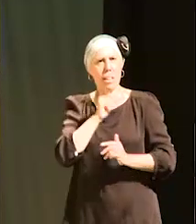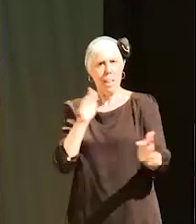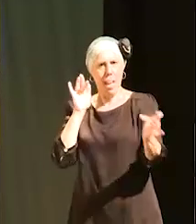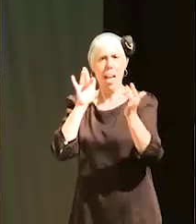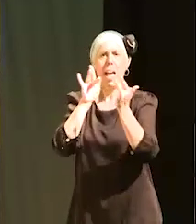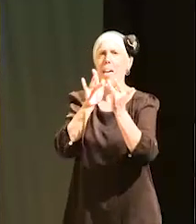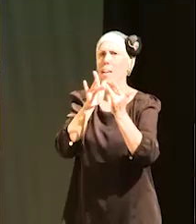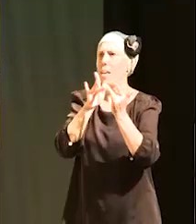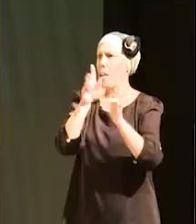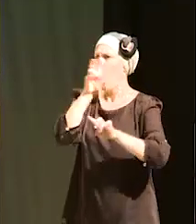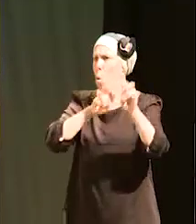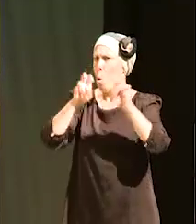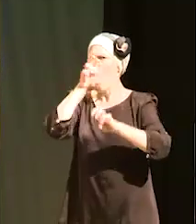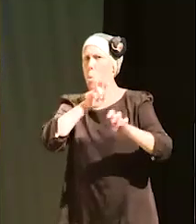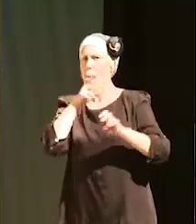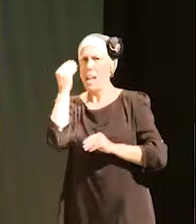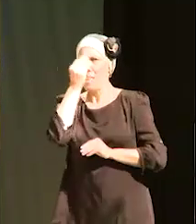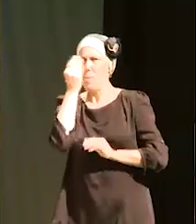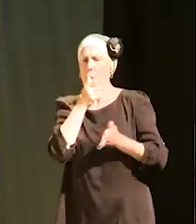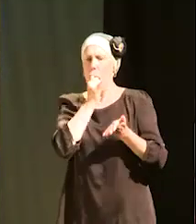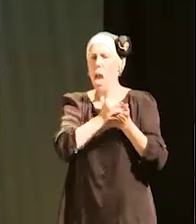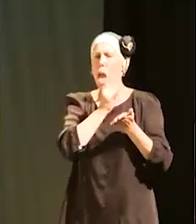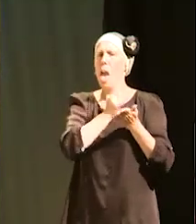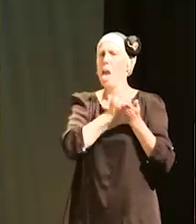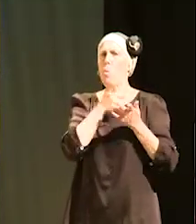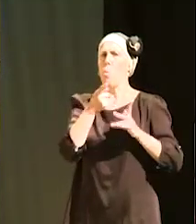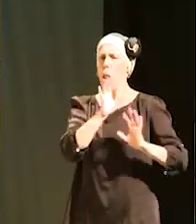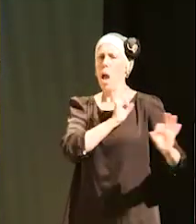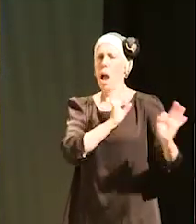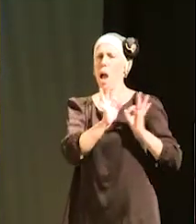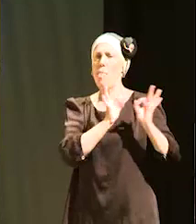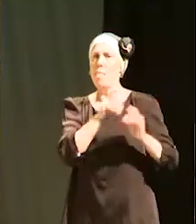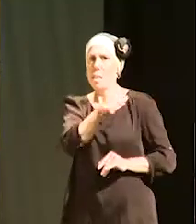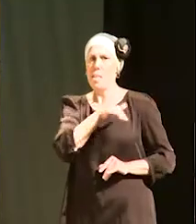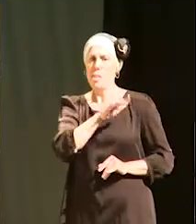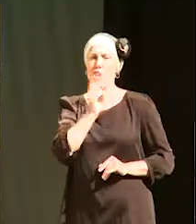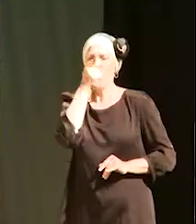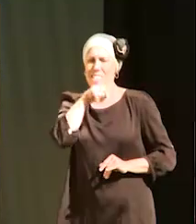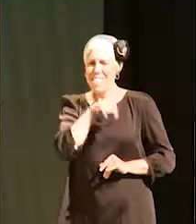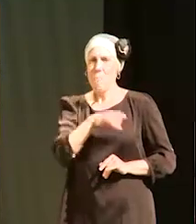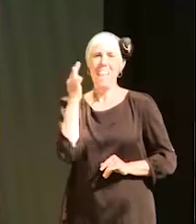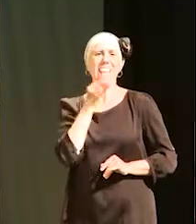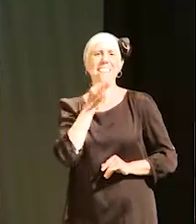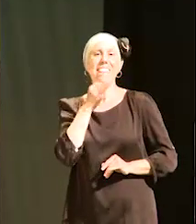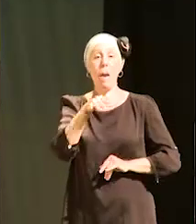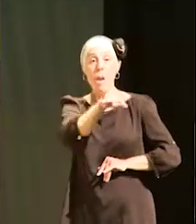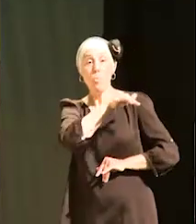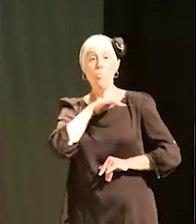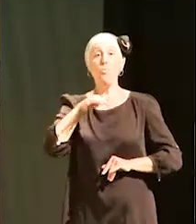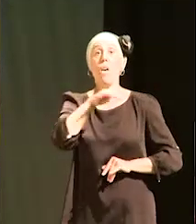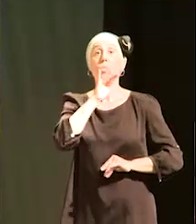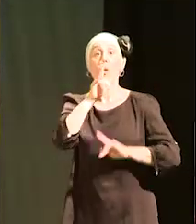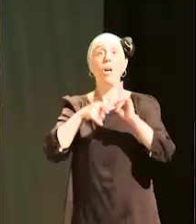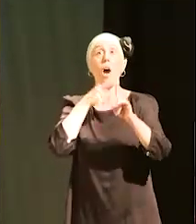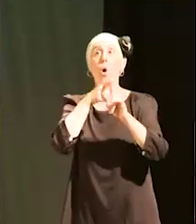creo que las escuelas de artes escénicas también deberían ser como un espacio en el que en el que podrían aparecer